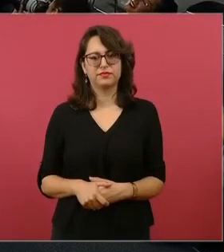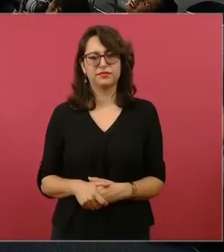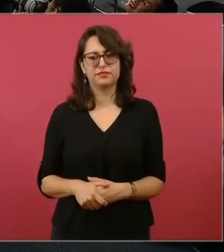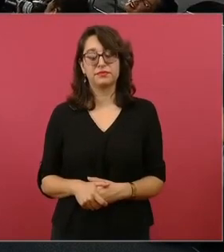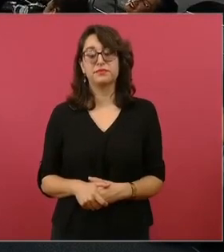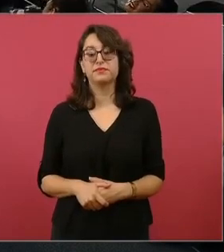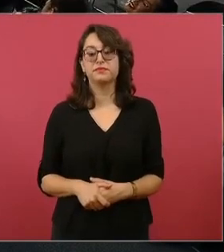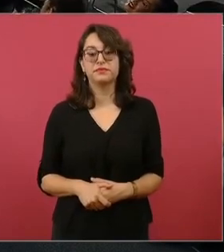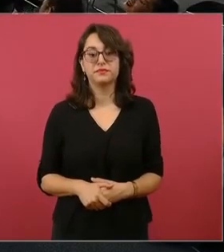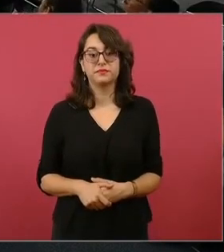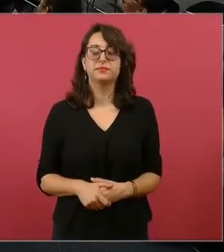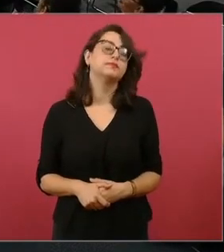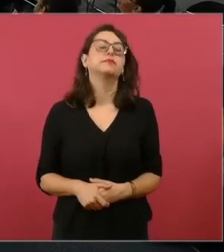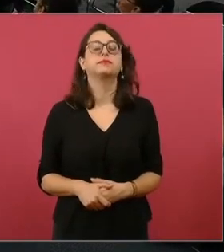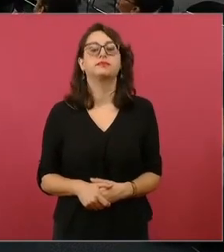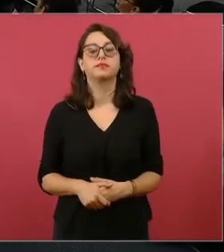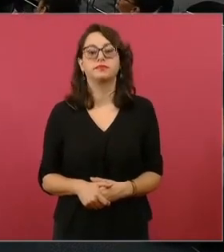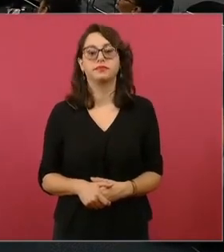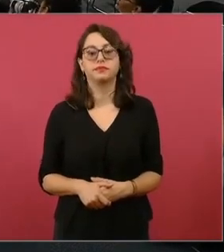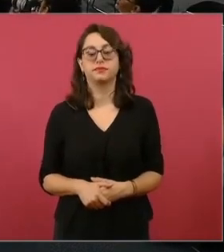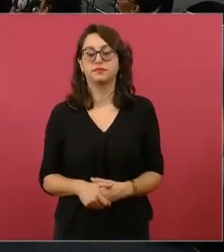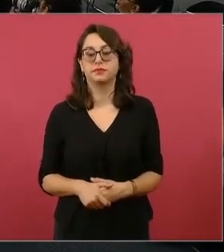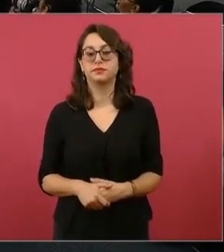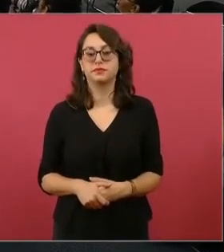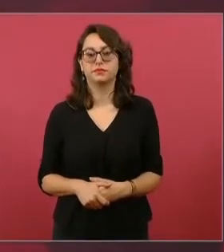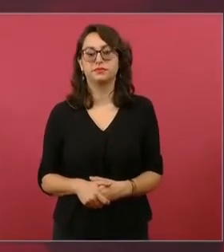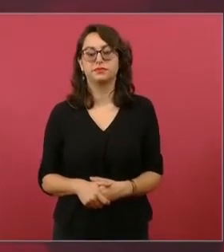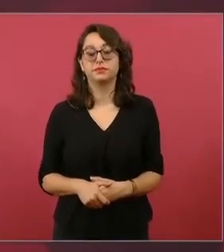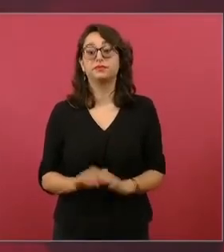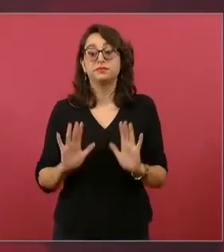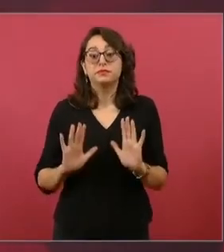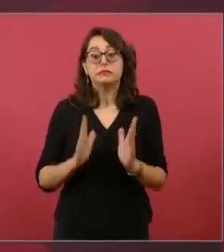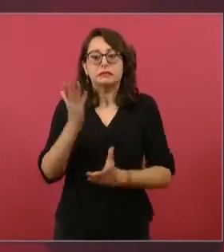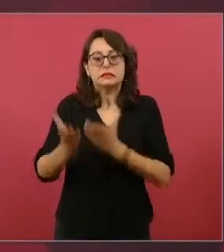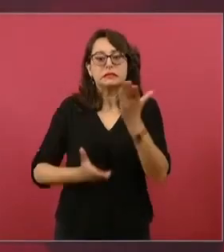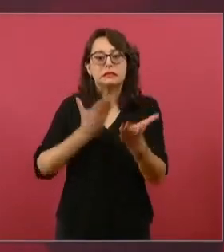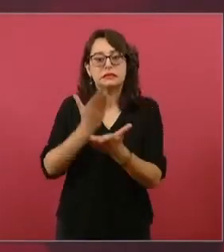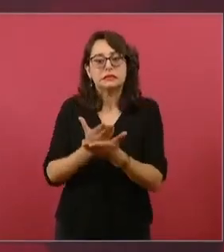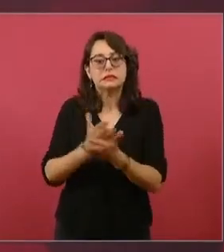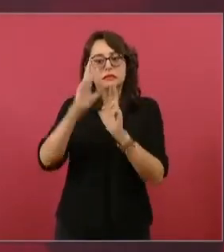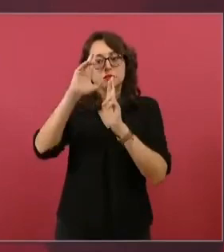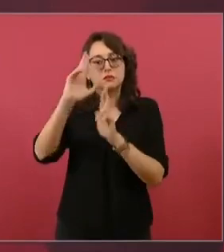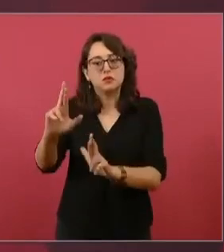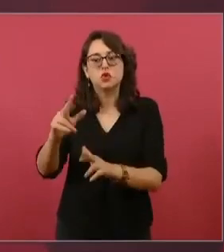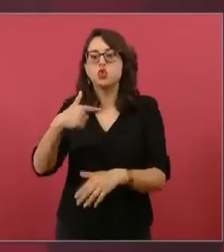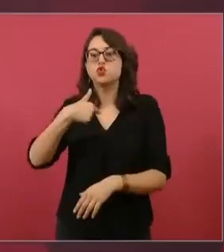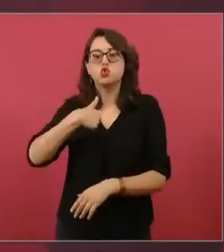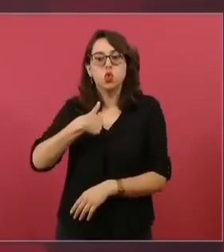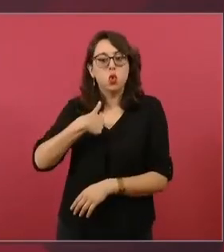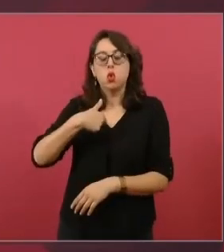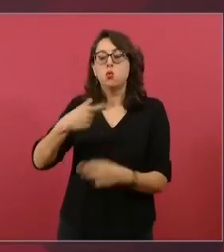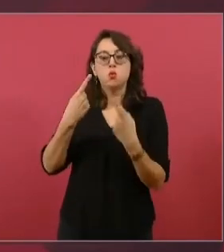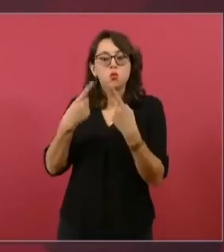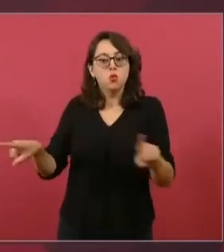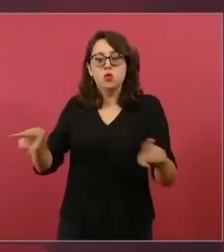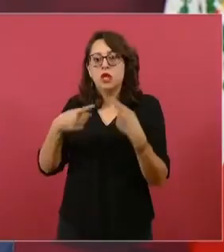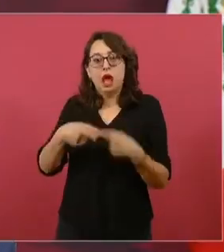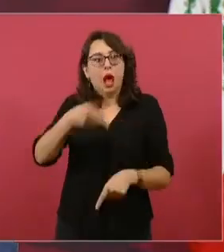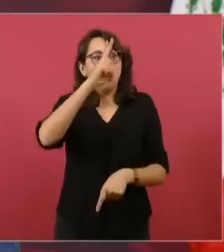Con todo respeto, o sea, aclaro, no hay censura.